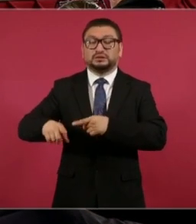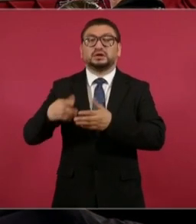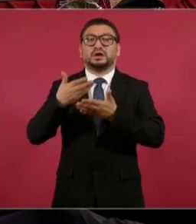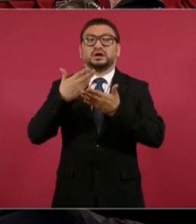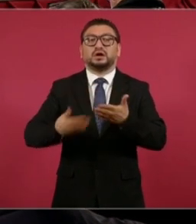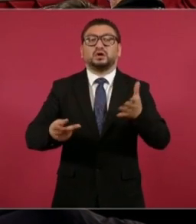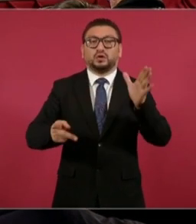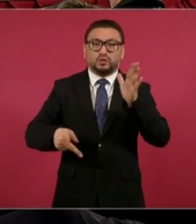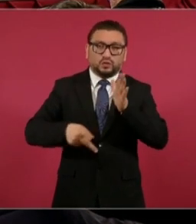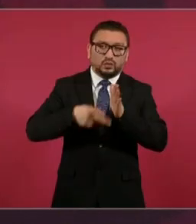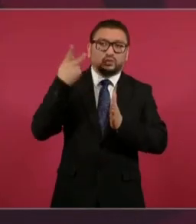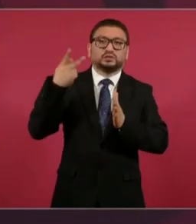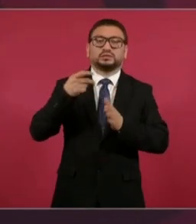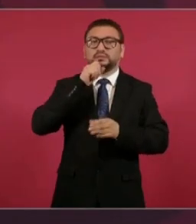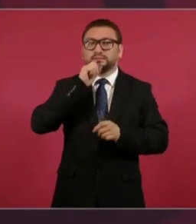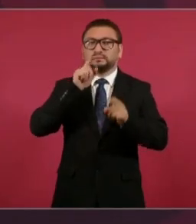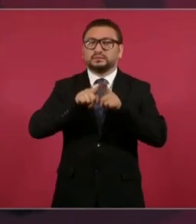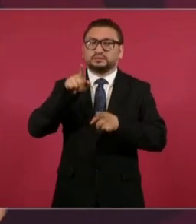mi